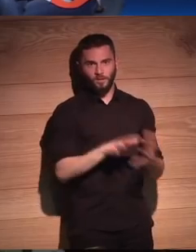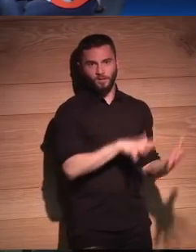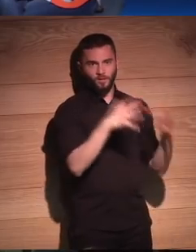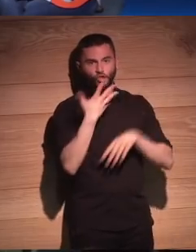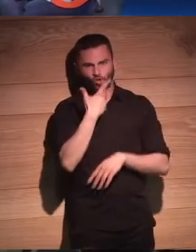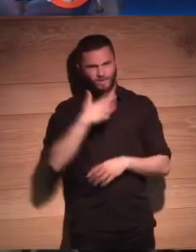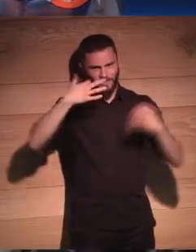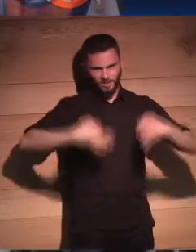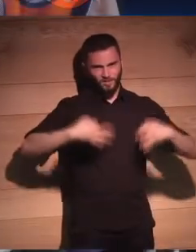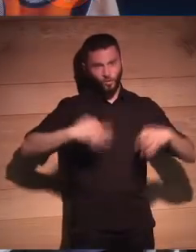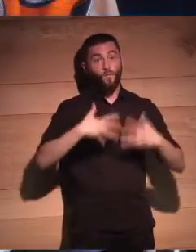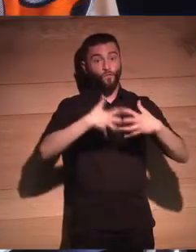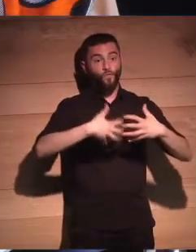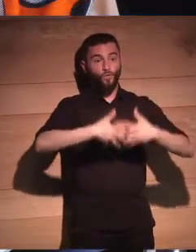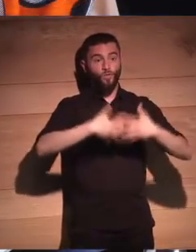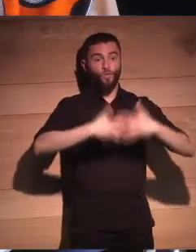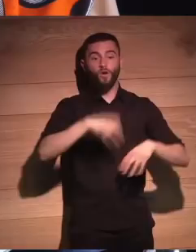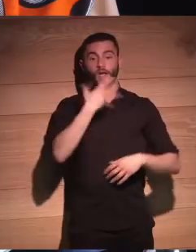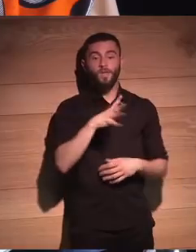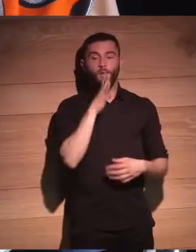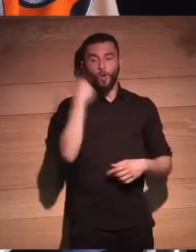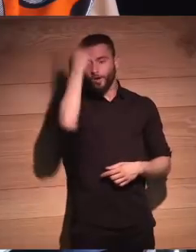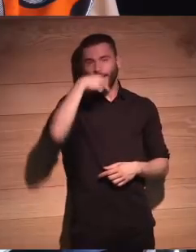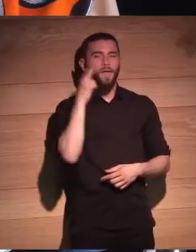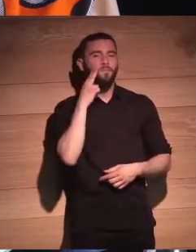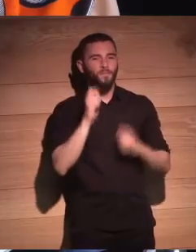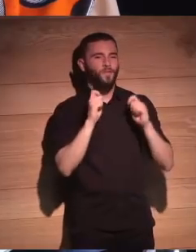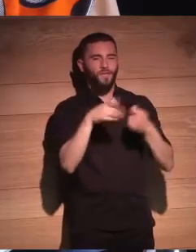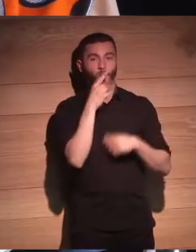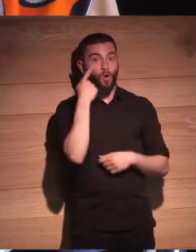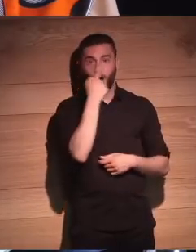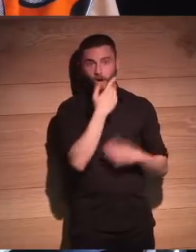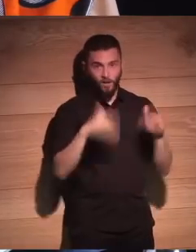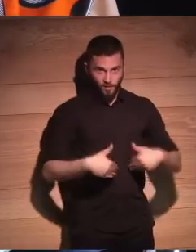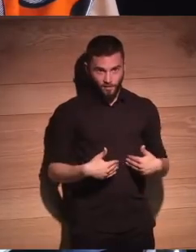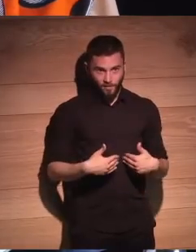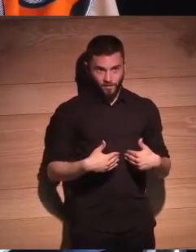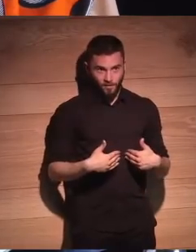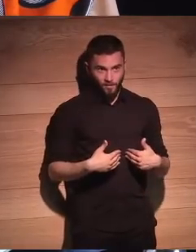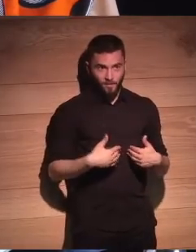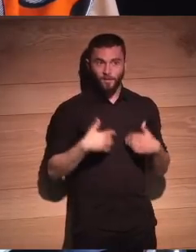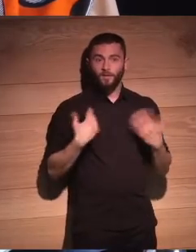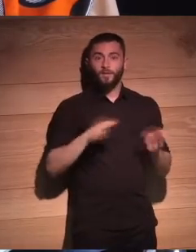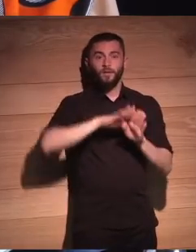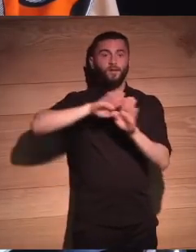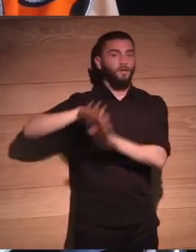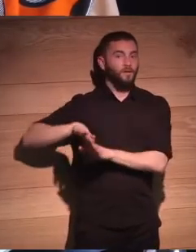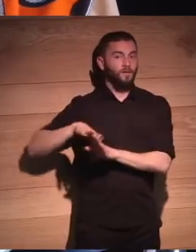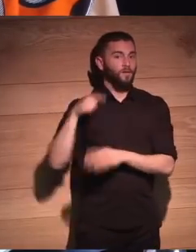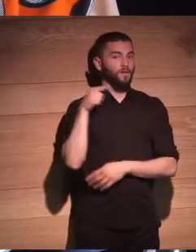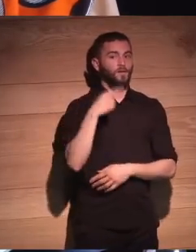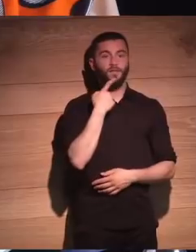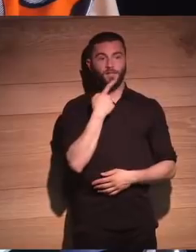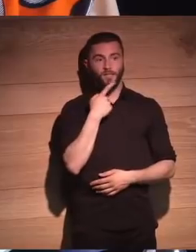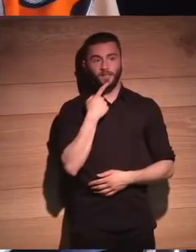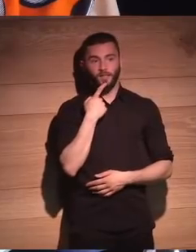y funciona muy bien porque le da ese terror al rostro al no tener ojos, ¿no? Eso por un lado. Y luego por otro lado es lo que dice él, yo le